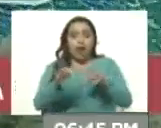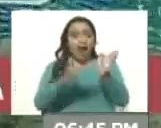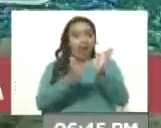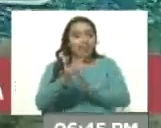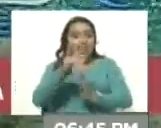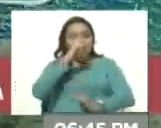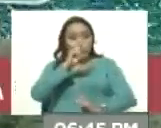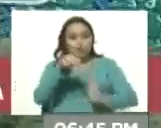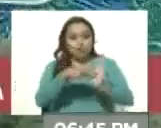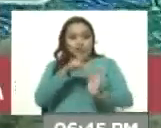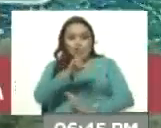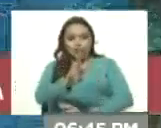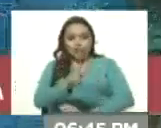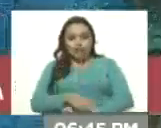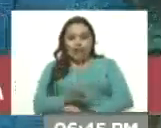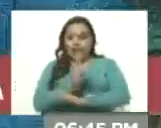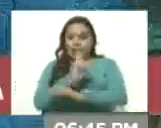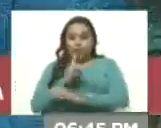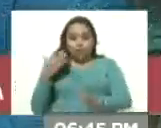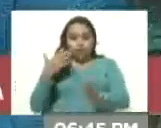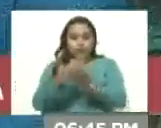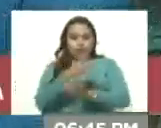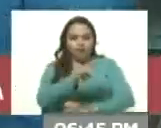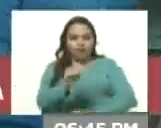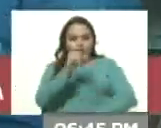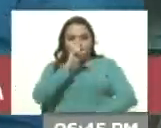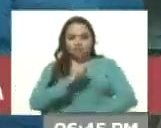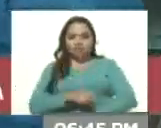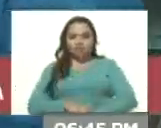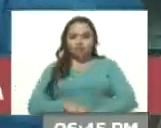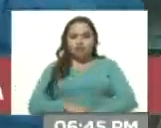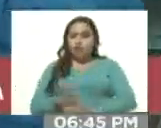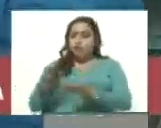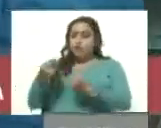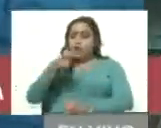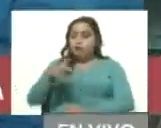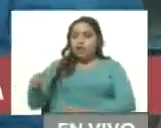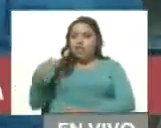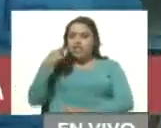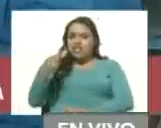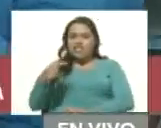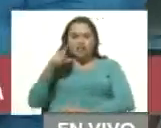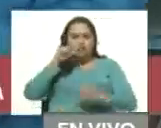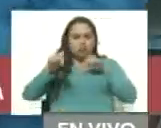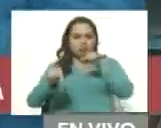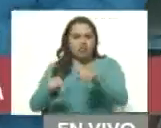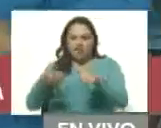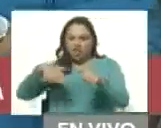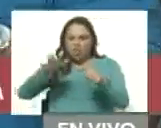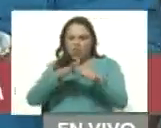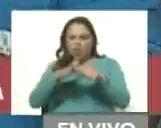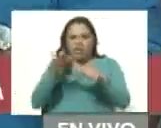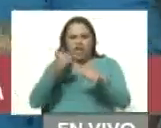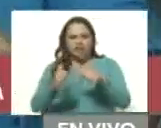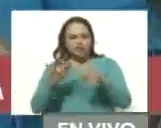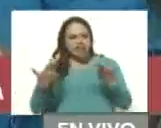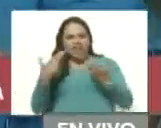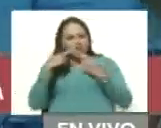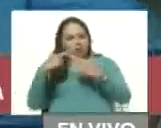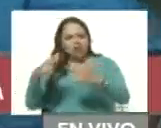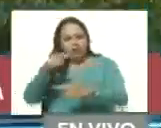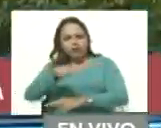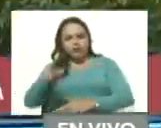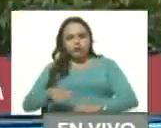rápido se han pasado 20 años mucha gente nos ha escrito por twitter que donde estamos ahorita que es un sitio muy bonito que le respondería usted a nuestra